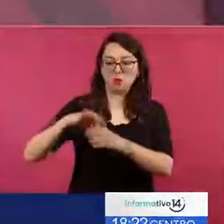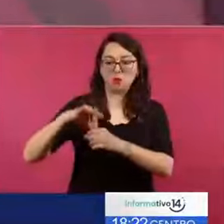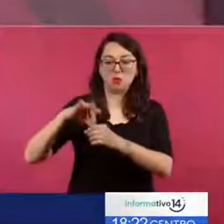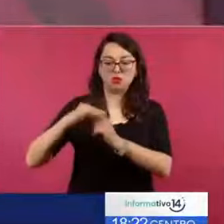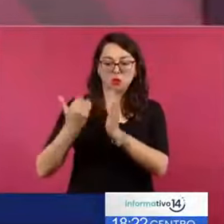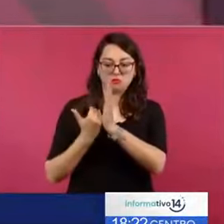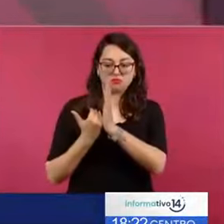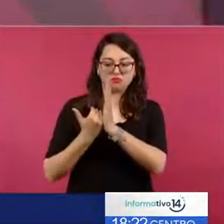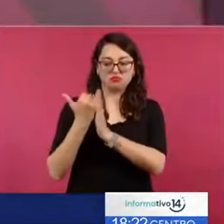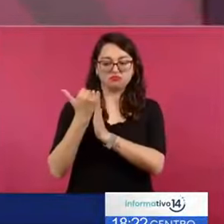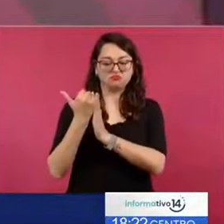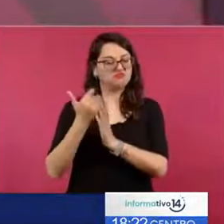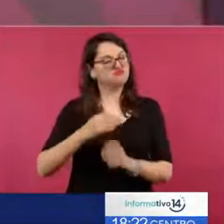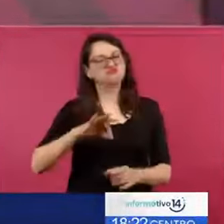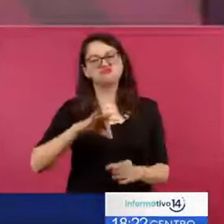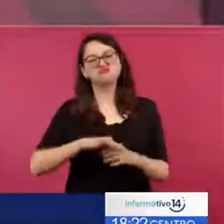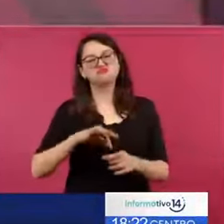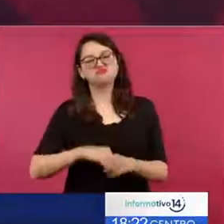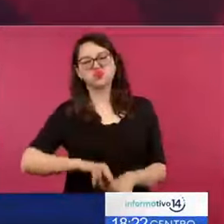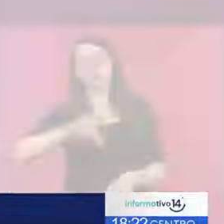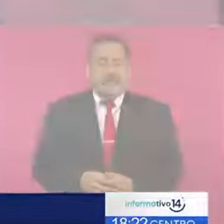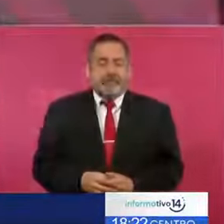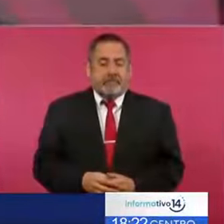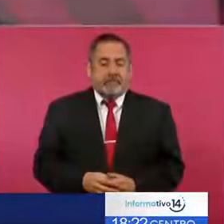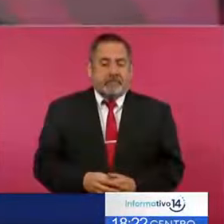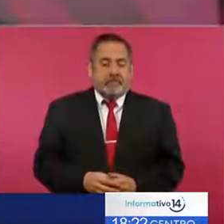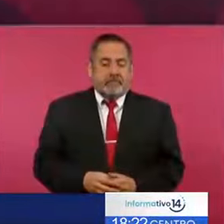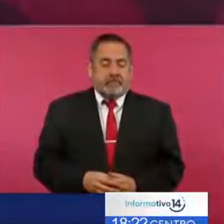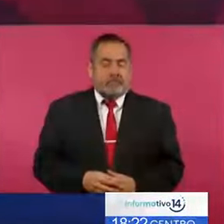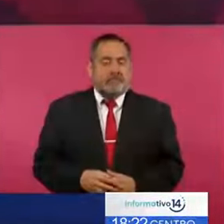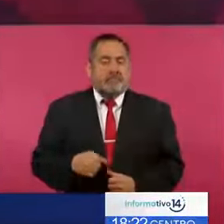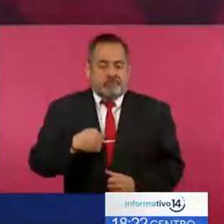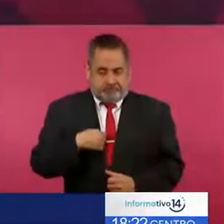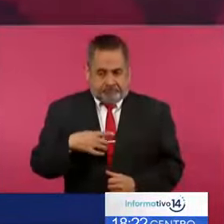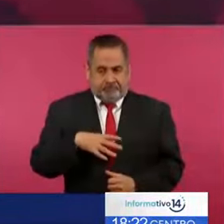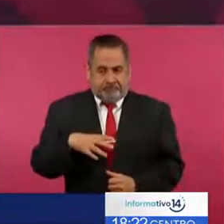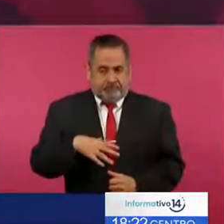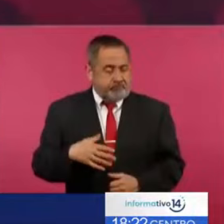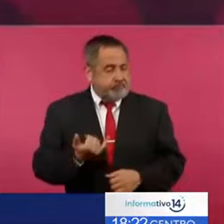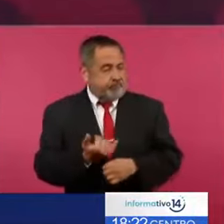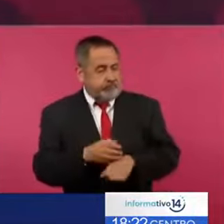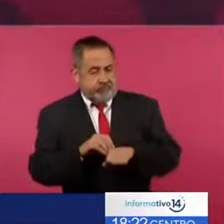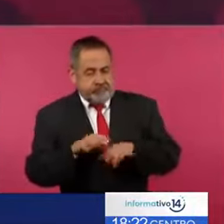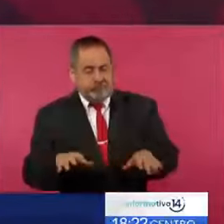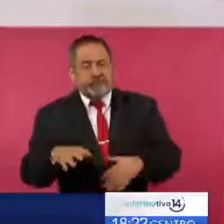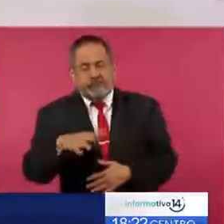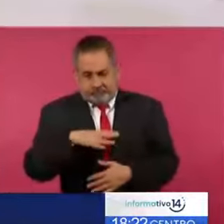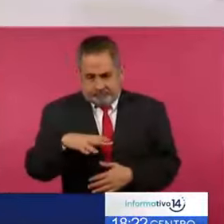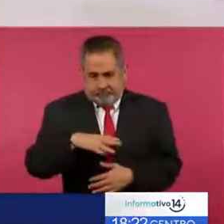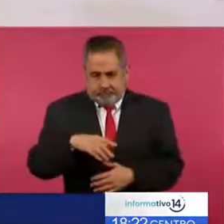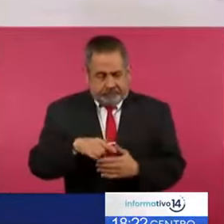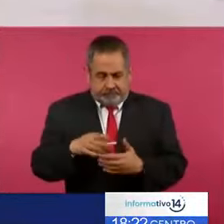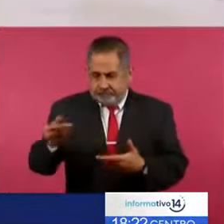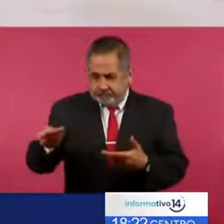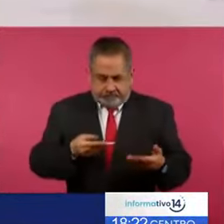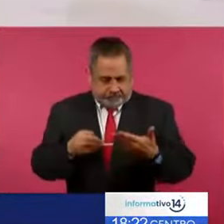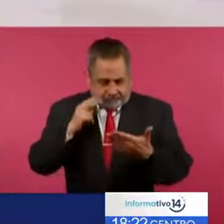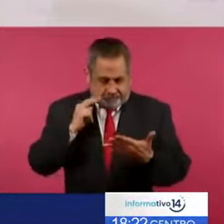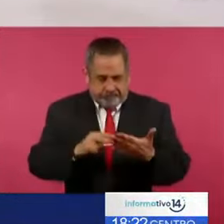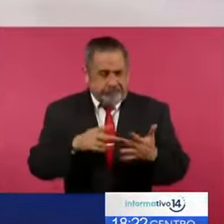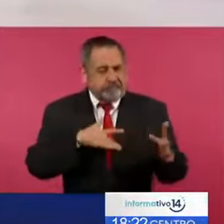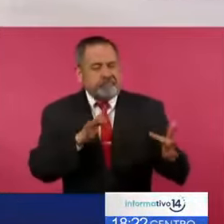votaron a favor del aumento al salario mínimo. Tengo información, además porque mantengo